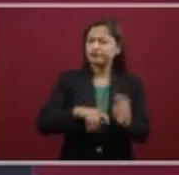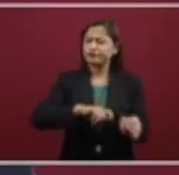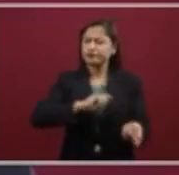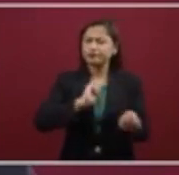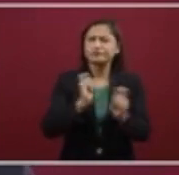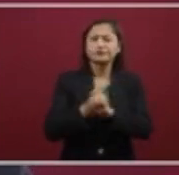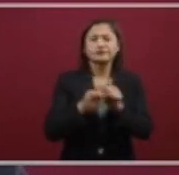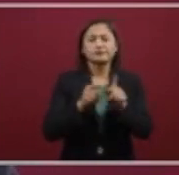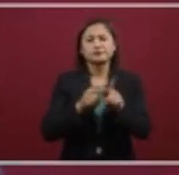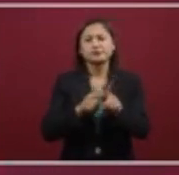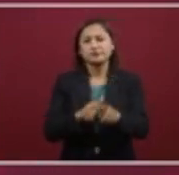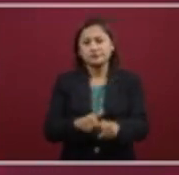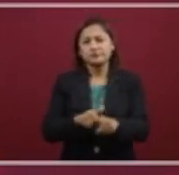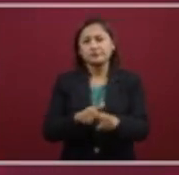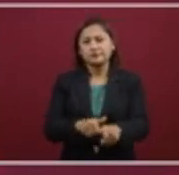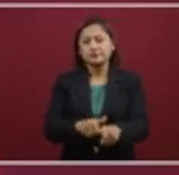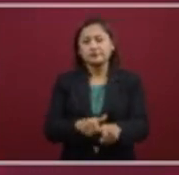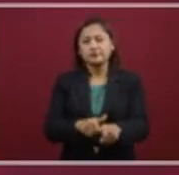haya